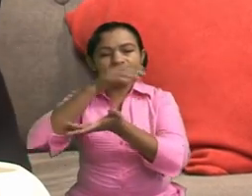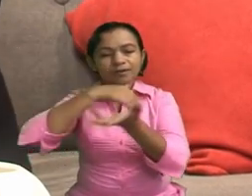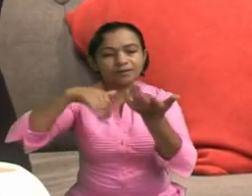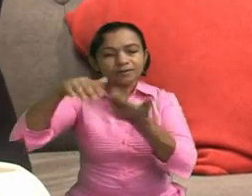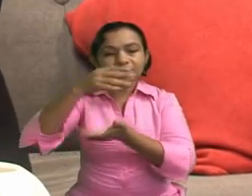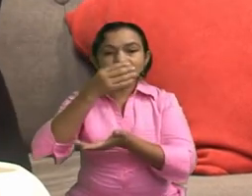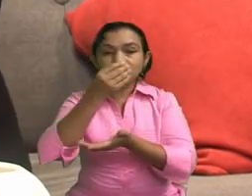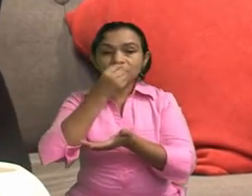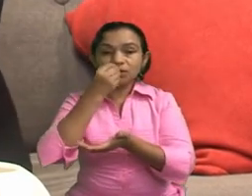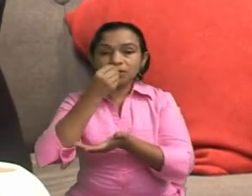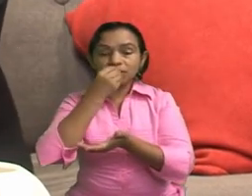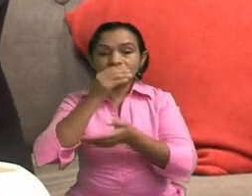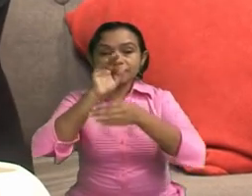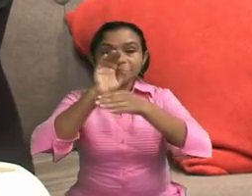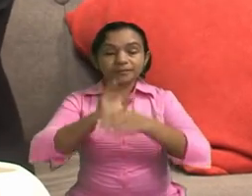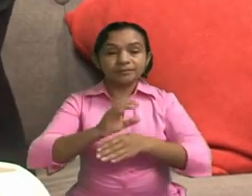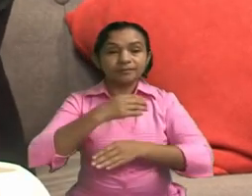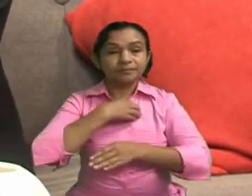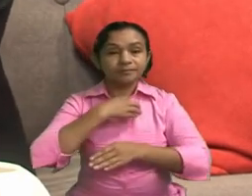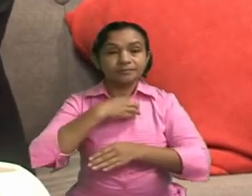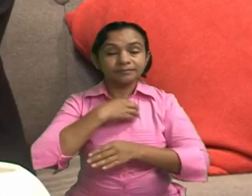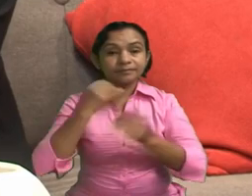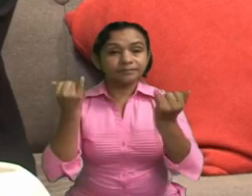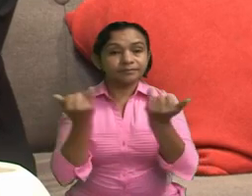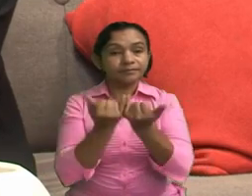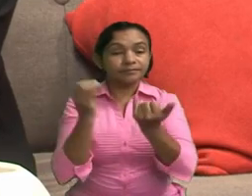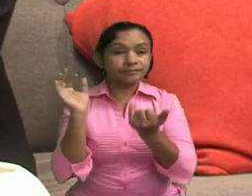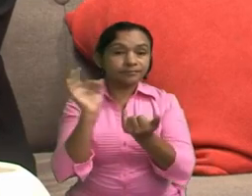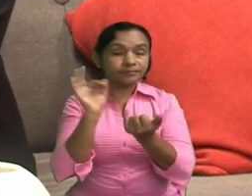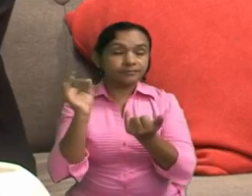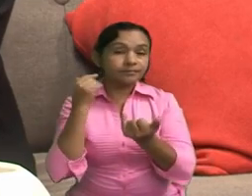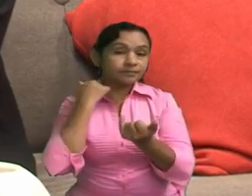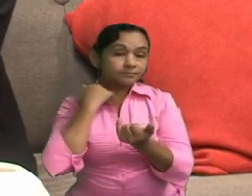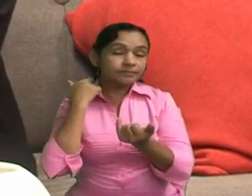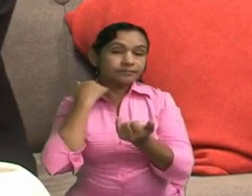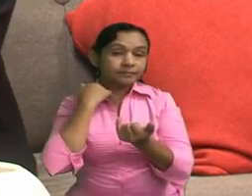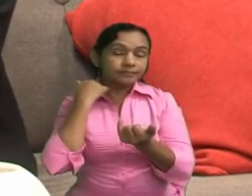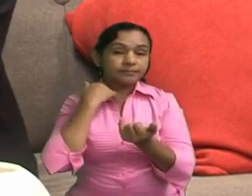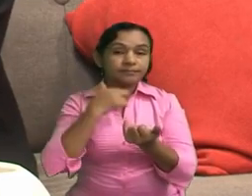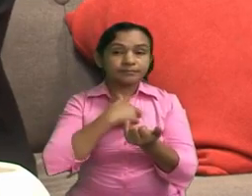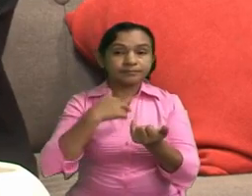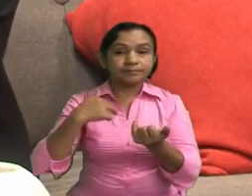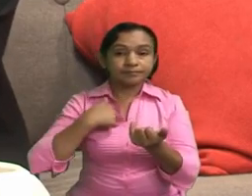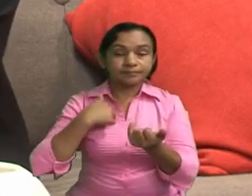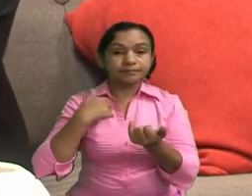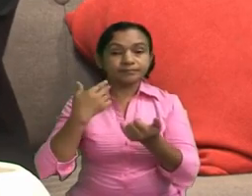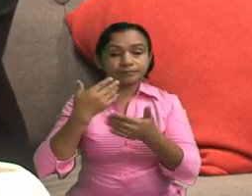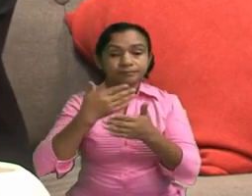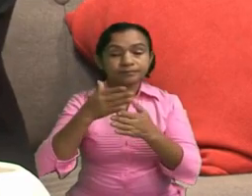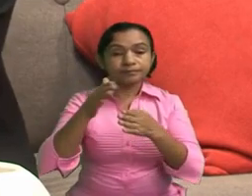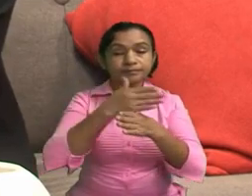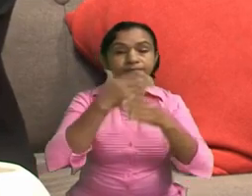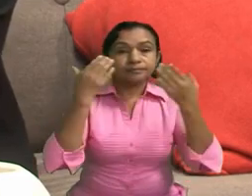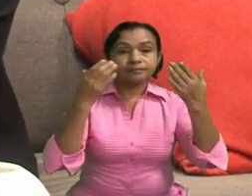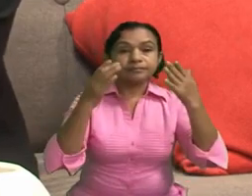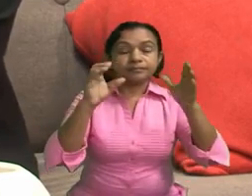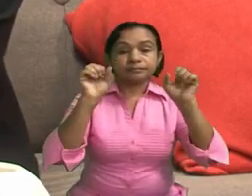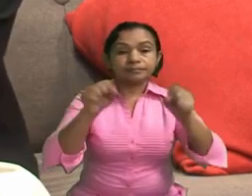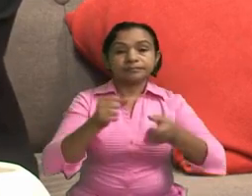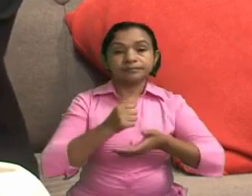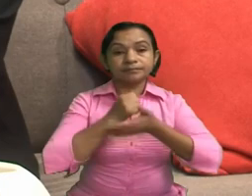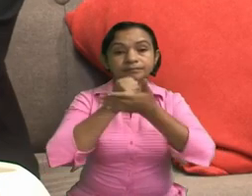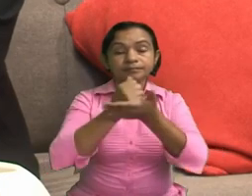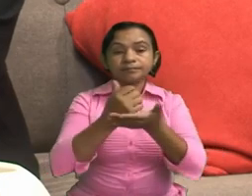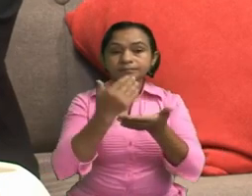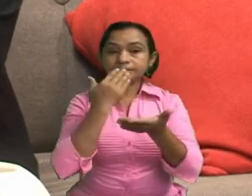nuestra dieta, es nuestra comida. Entonces, igual siempre producir aplicando técnicas y tecnologías que nos permitan dar